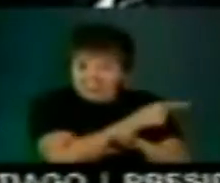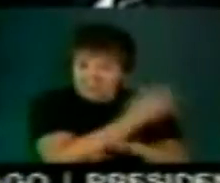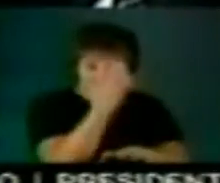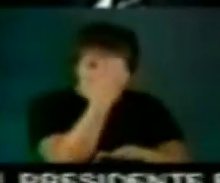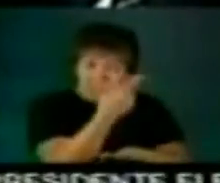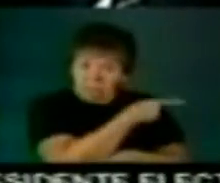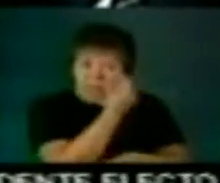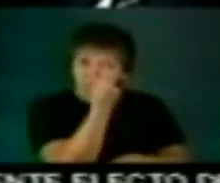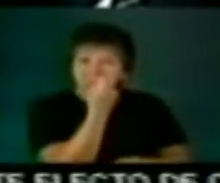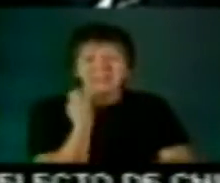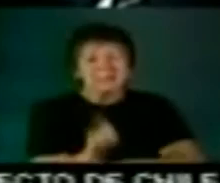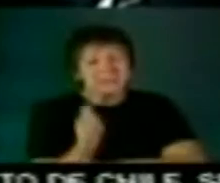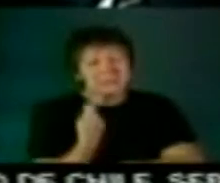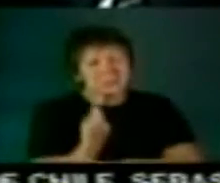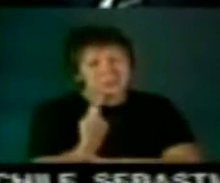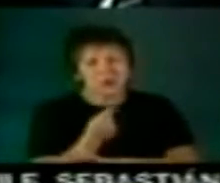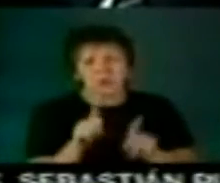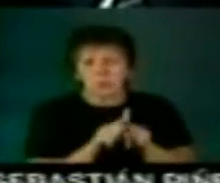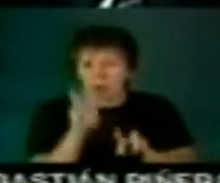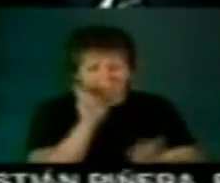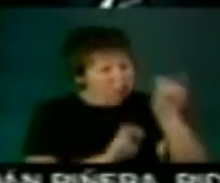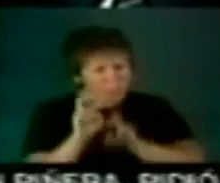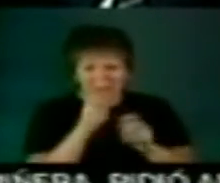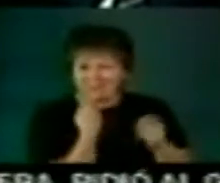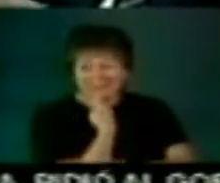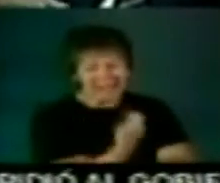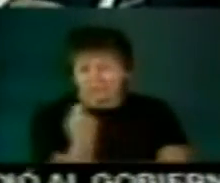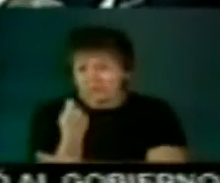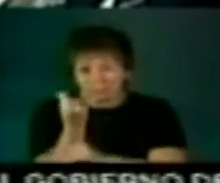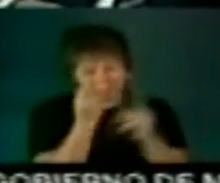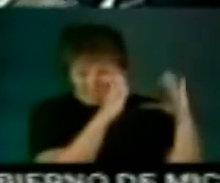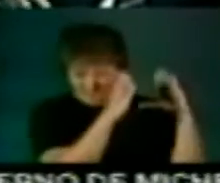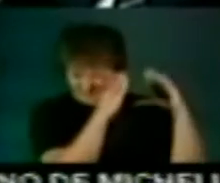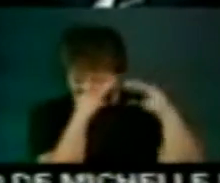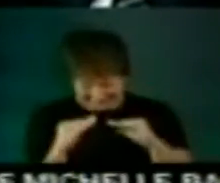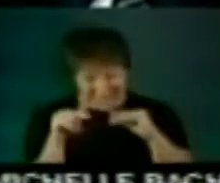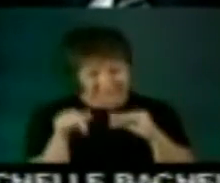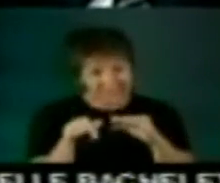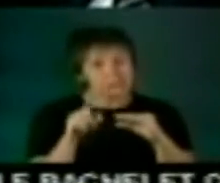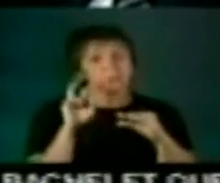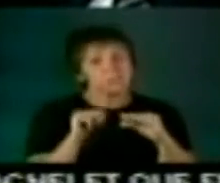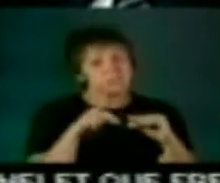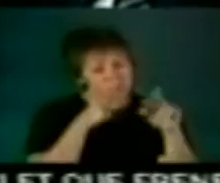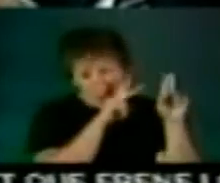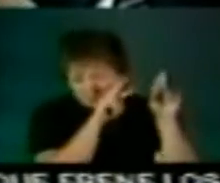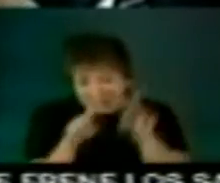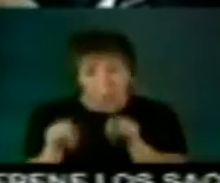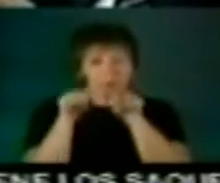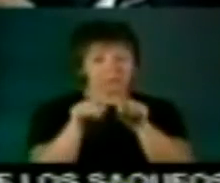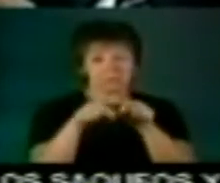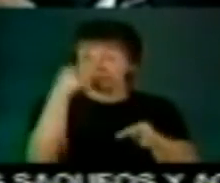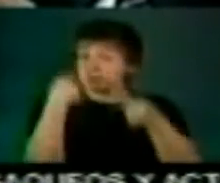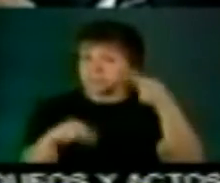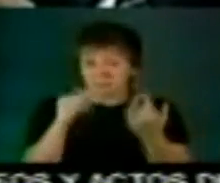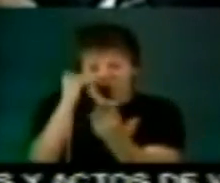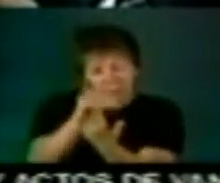social a lo máximo posible y vamos a sostener y profundizar los múltiples